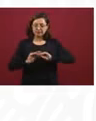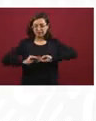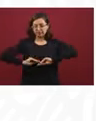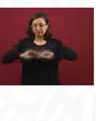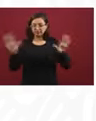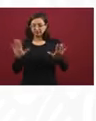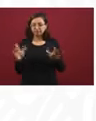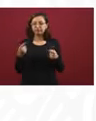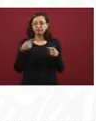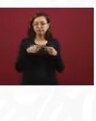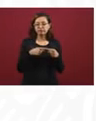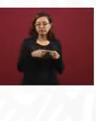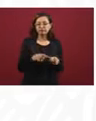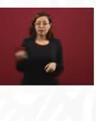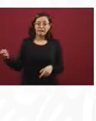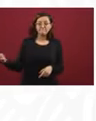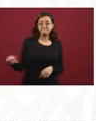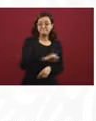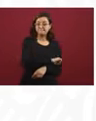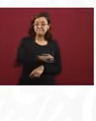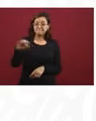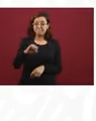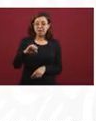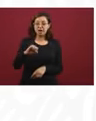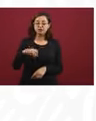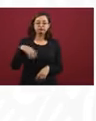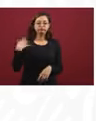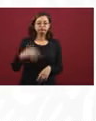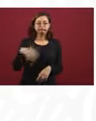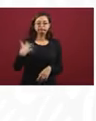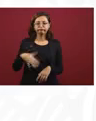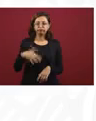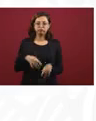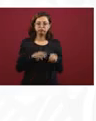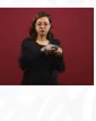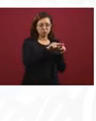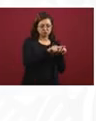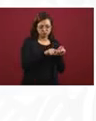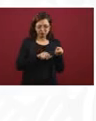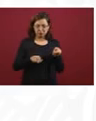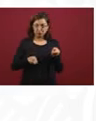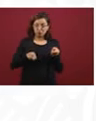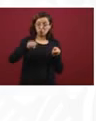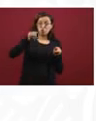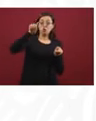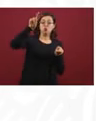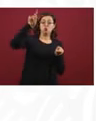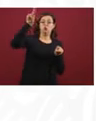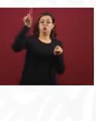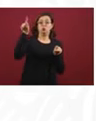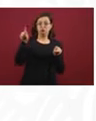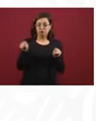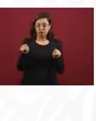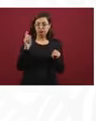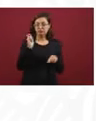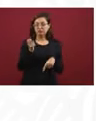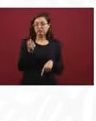fue el gasolinazo, es ese valle profundo con un pico muy alto, el más alto, ese fue el